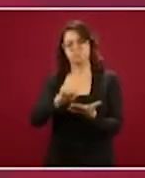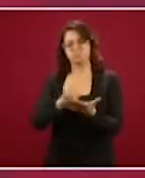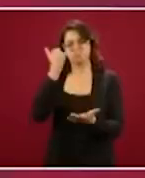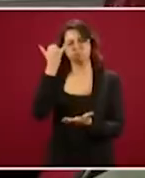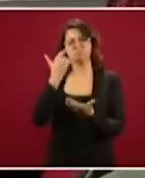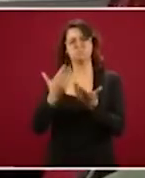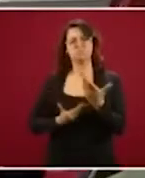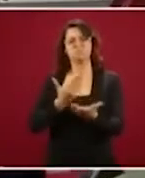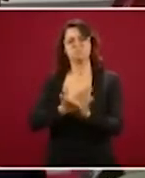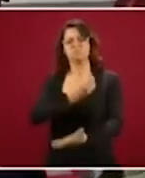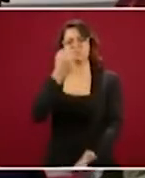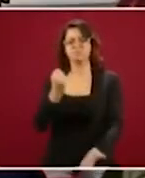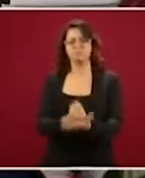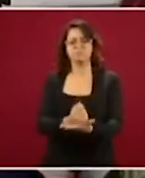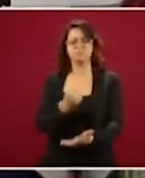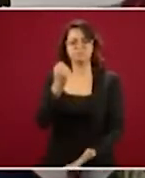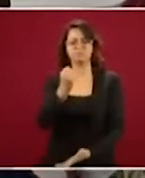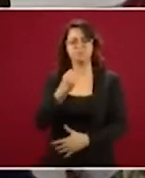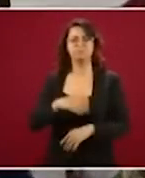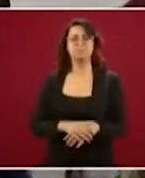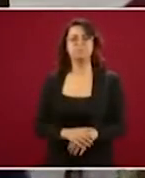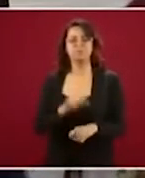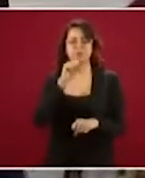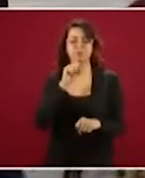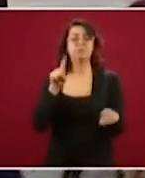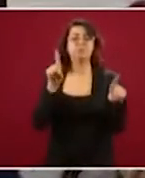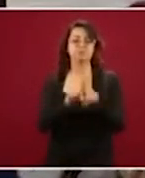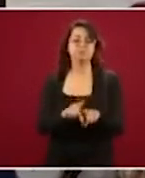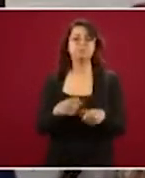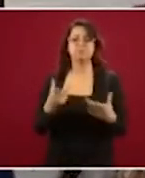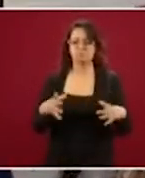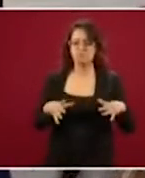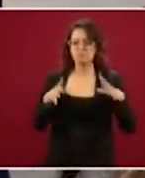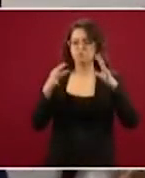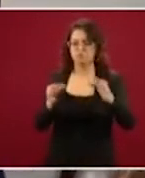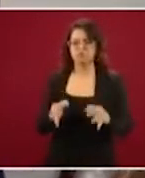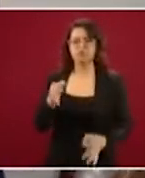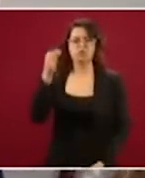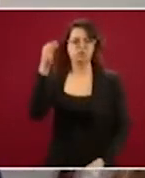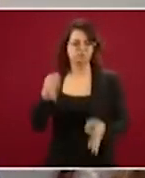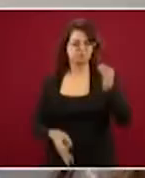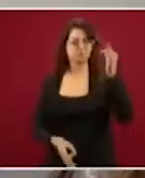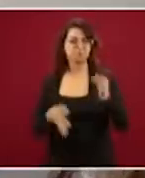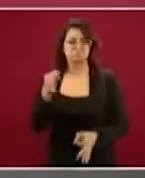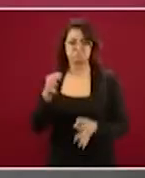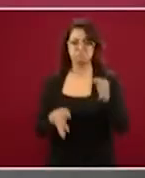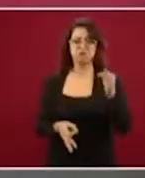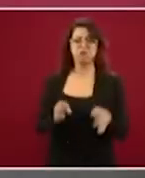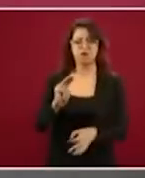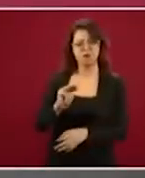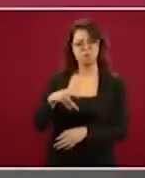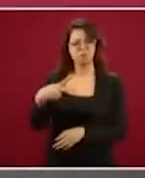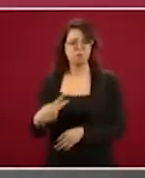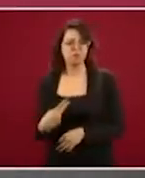iniciativa, y también no descartarlo de la fiscalía y